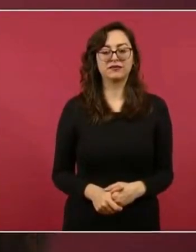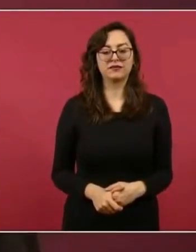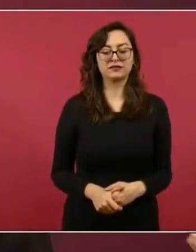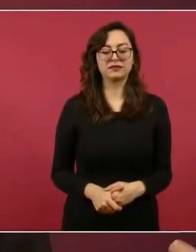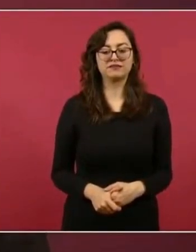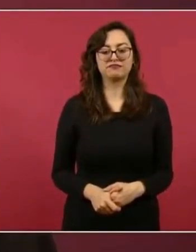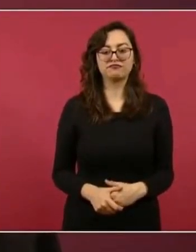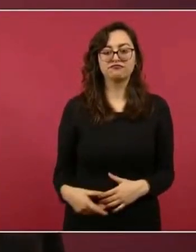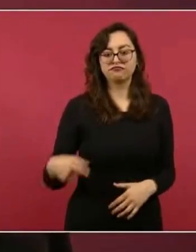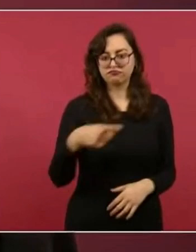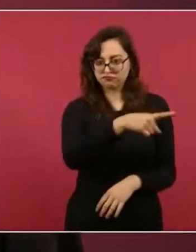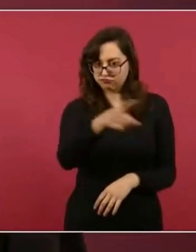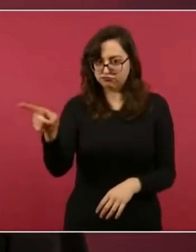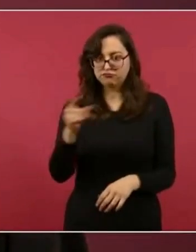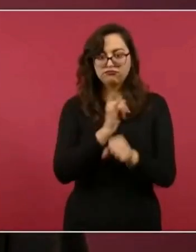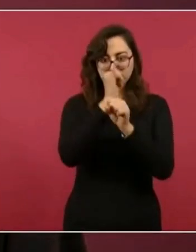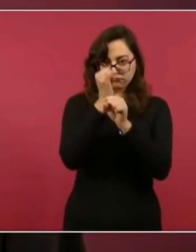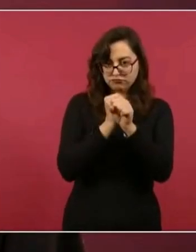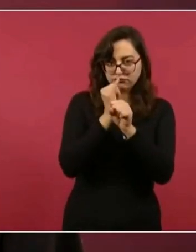los estudiosos,